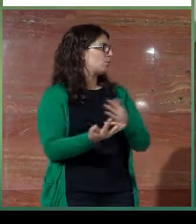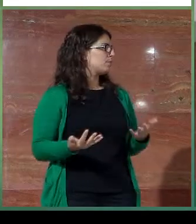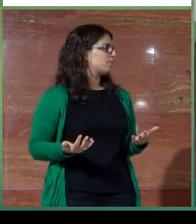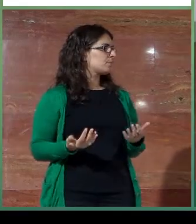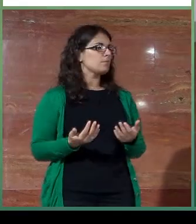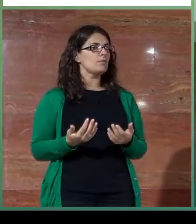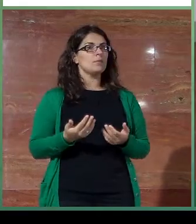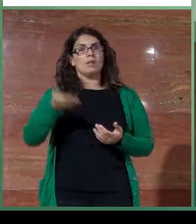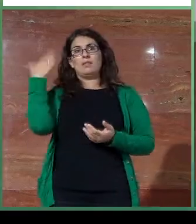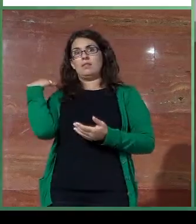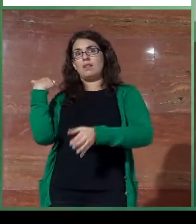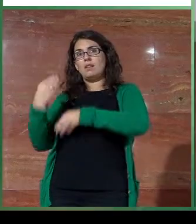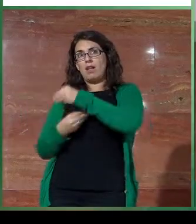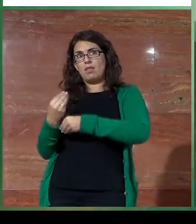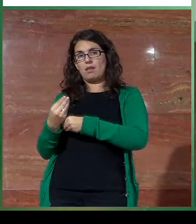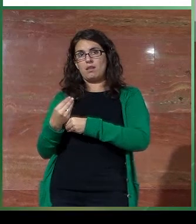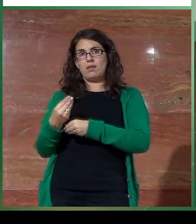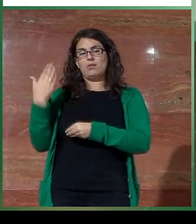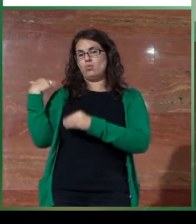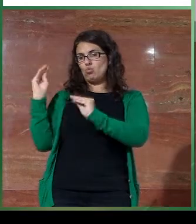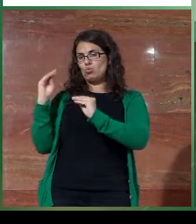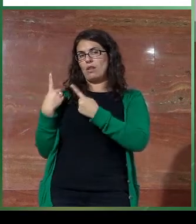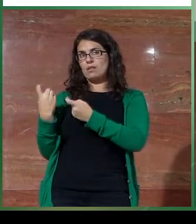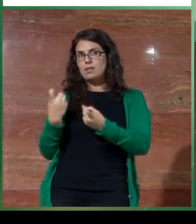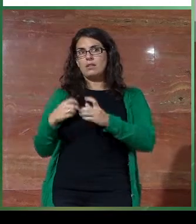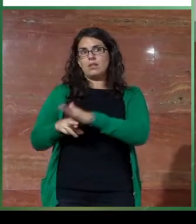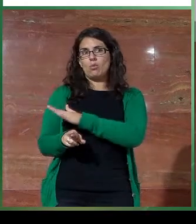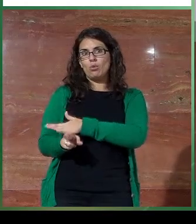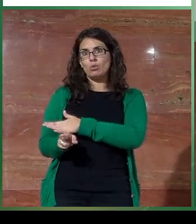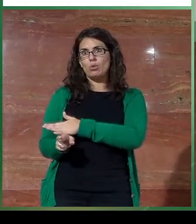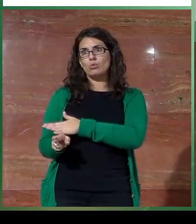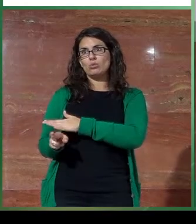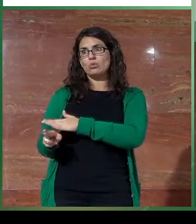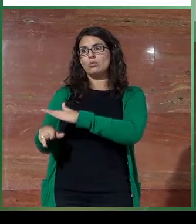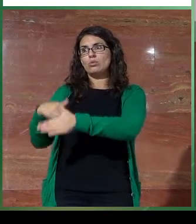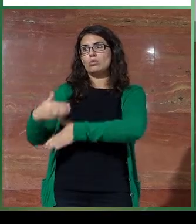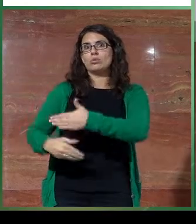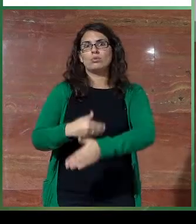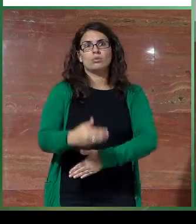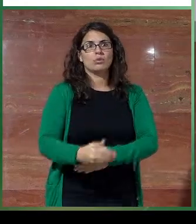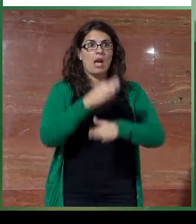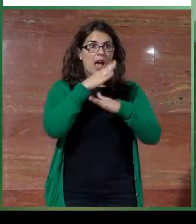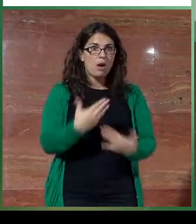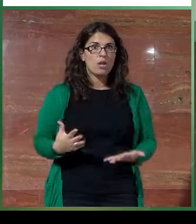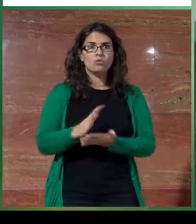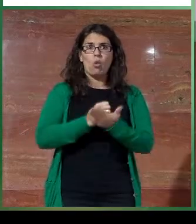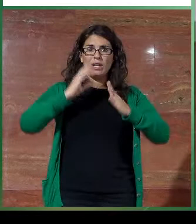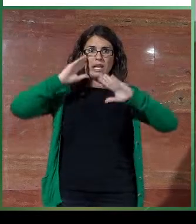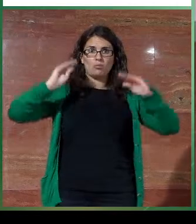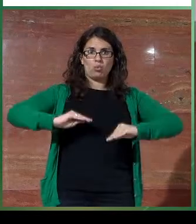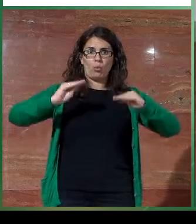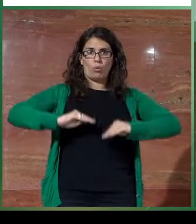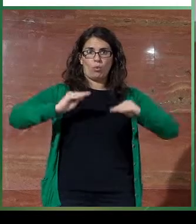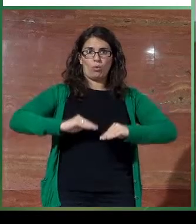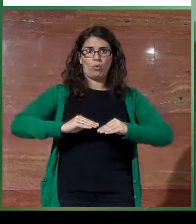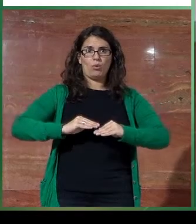se hizo entonces con las necesidades de entonces y los medios, pues nos va a llevar a que todo es absurdo. Y lo que hacemos